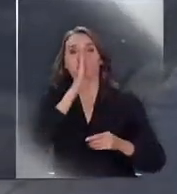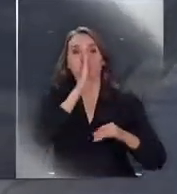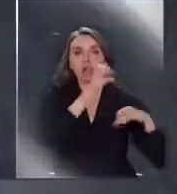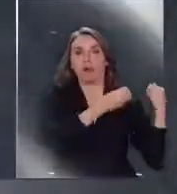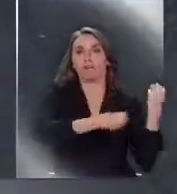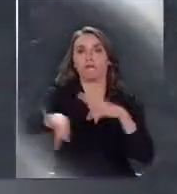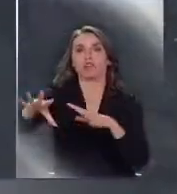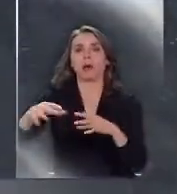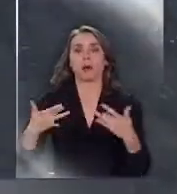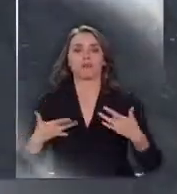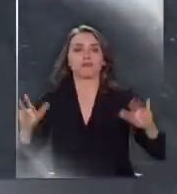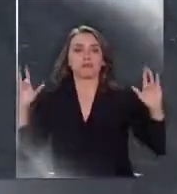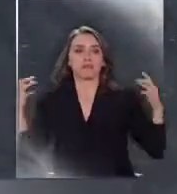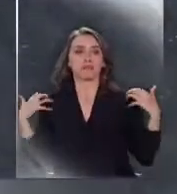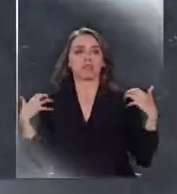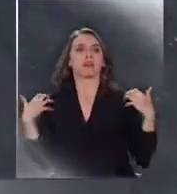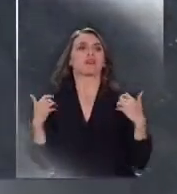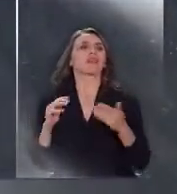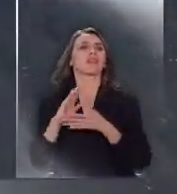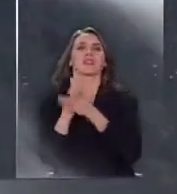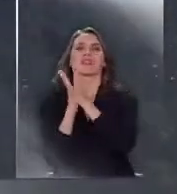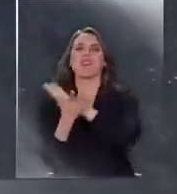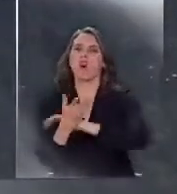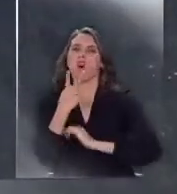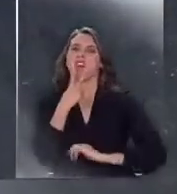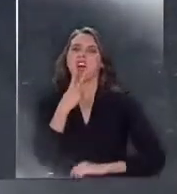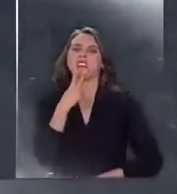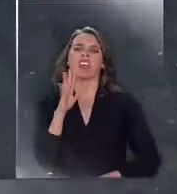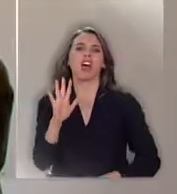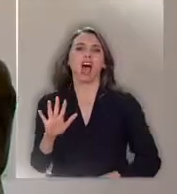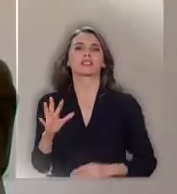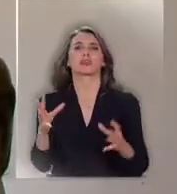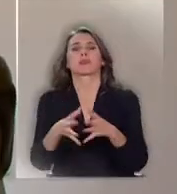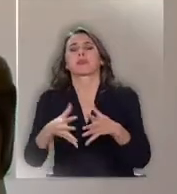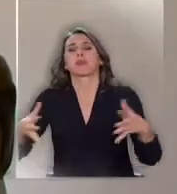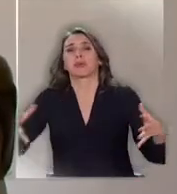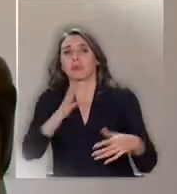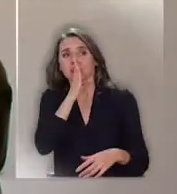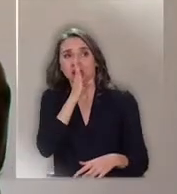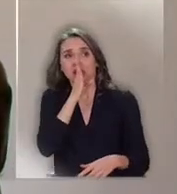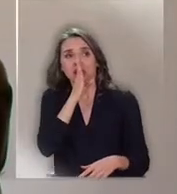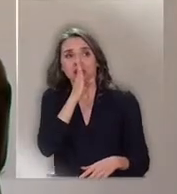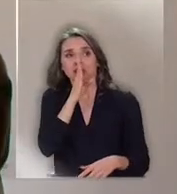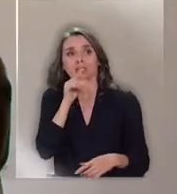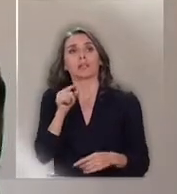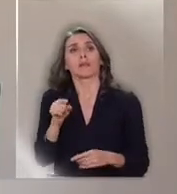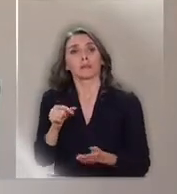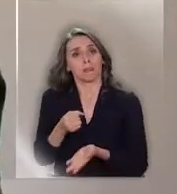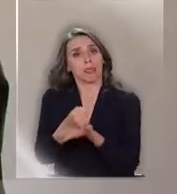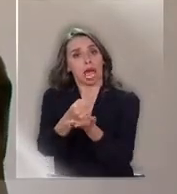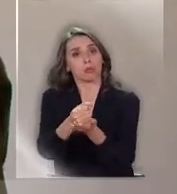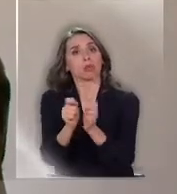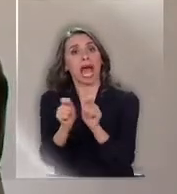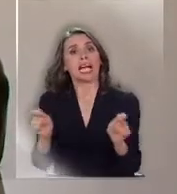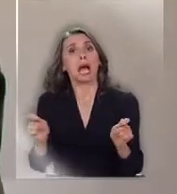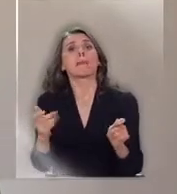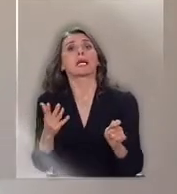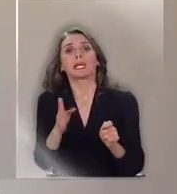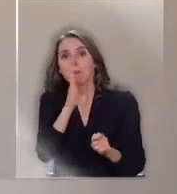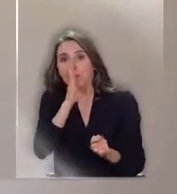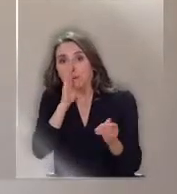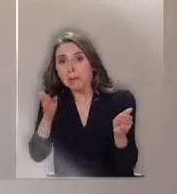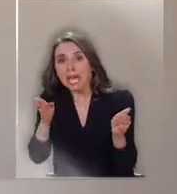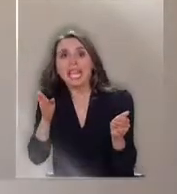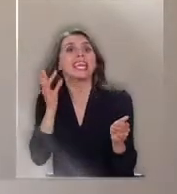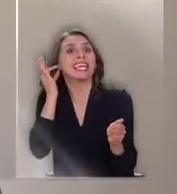hicieron cargo. Toda la vida ha sido así, muchos perros. En gran medida ayuda a las campañas de esterilización, pero